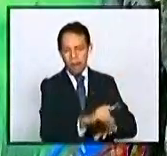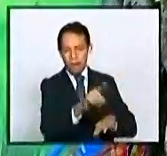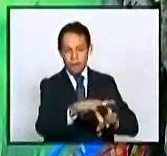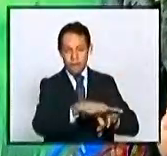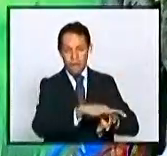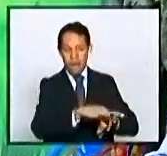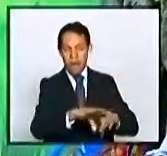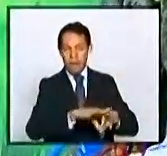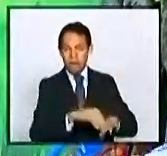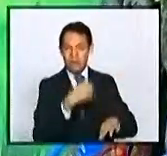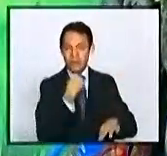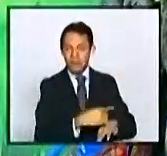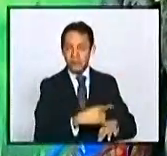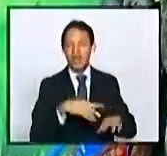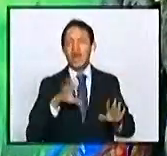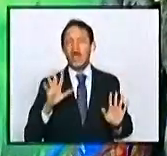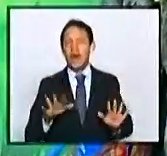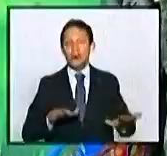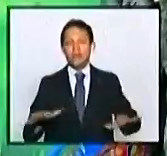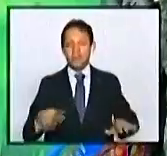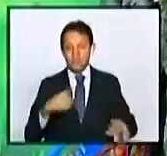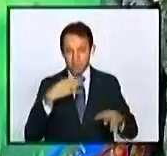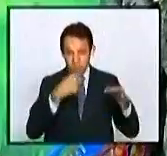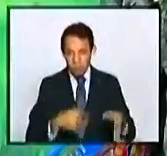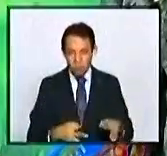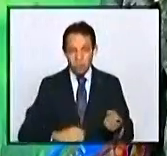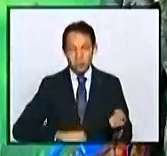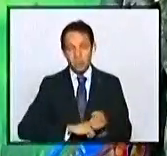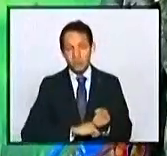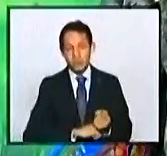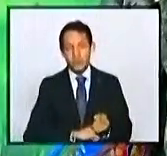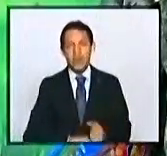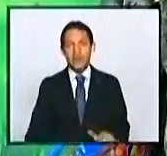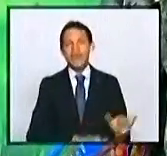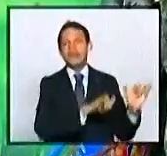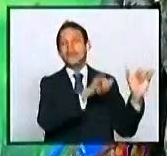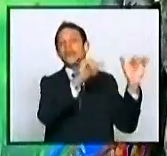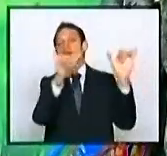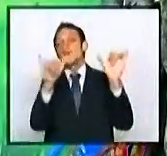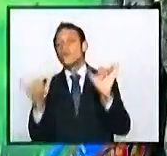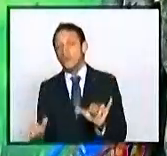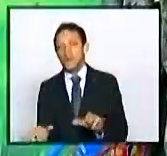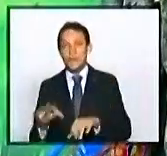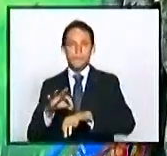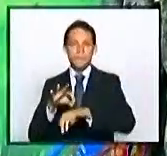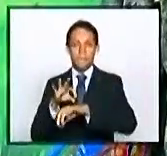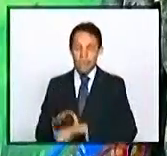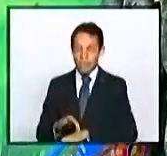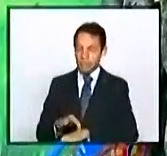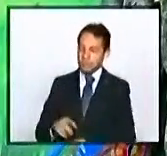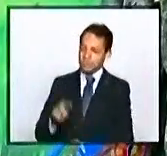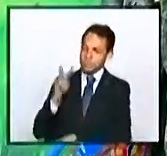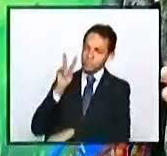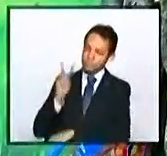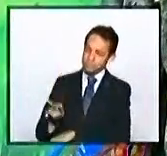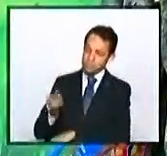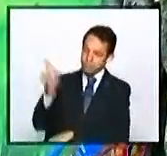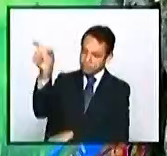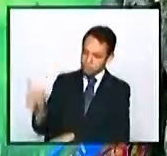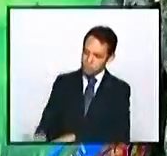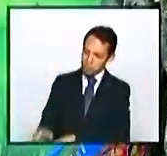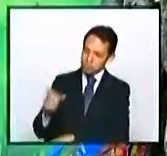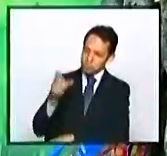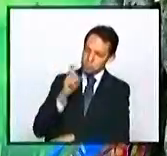de interpretar nuestras manipulaciones, todo. Así nosotros podemos mirar en una consulta todos